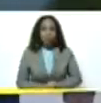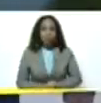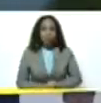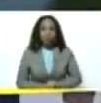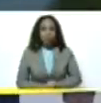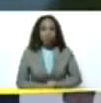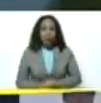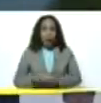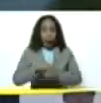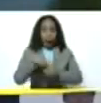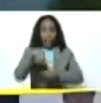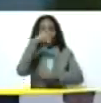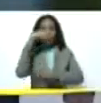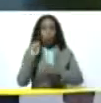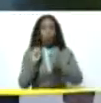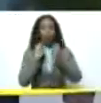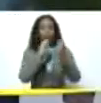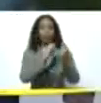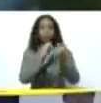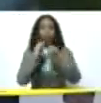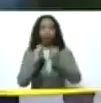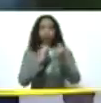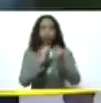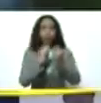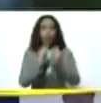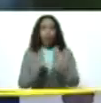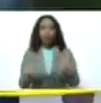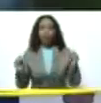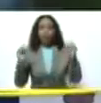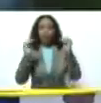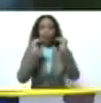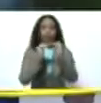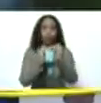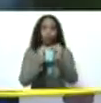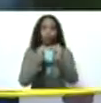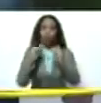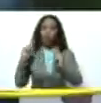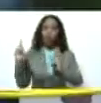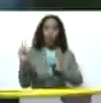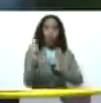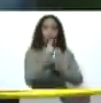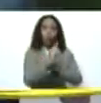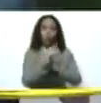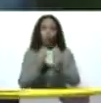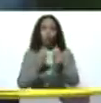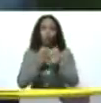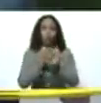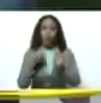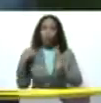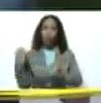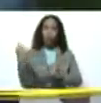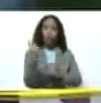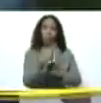en el espíritu del diálogo entre iguales, diálogo entre iguales.